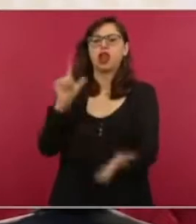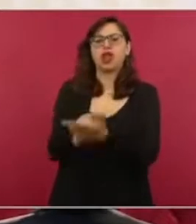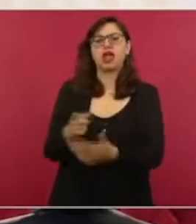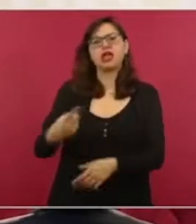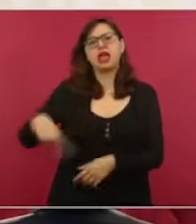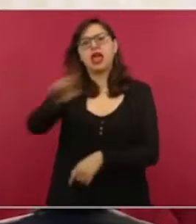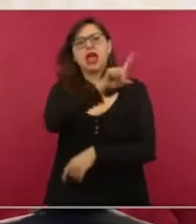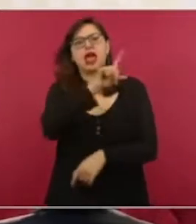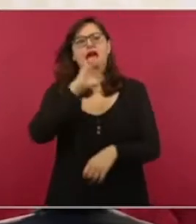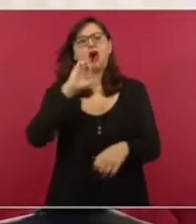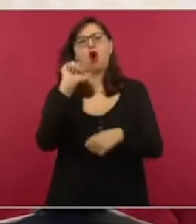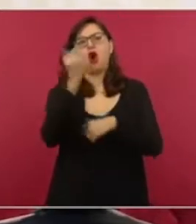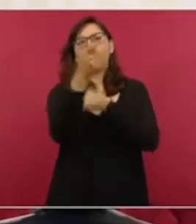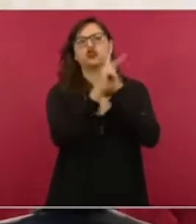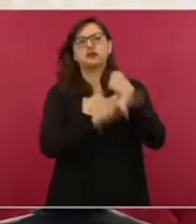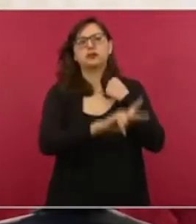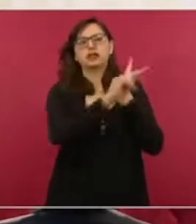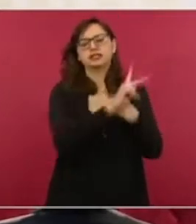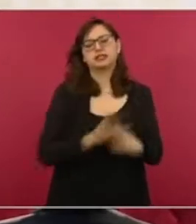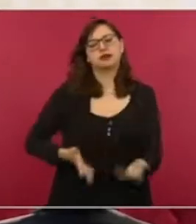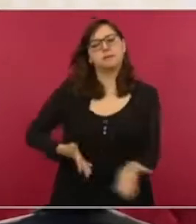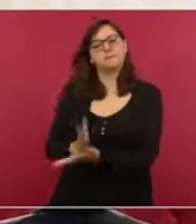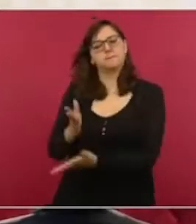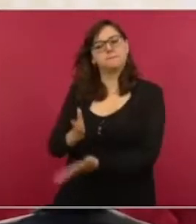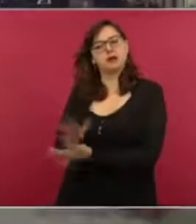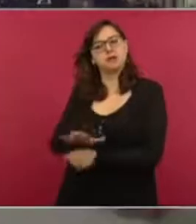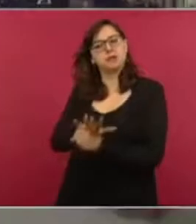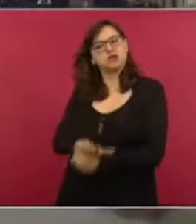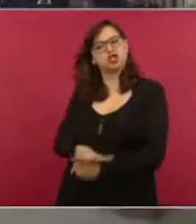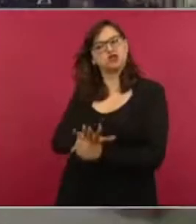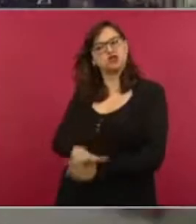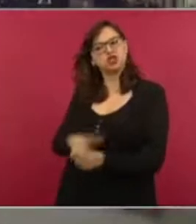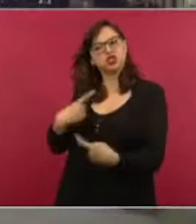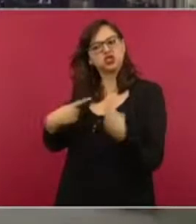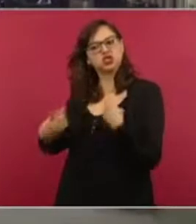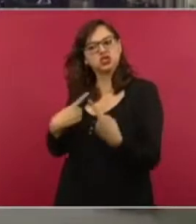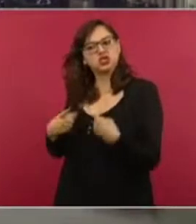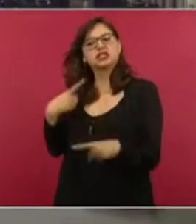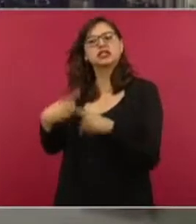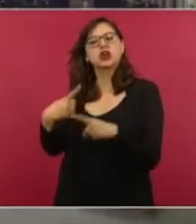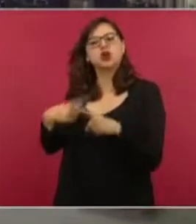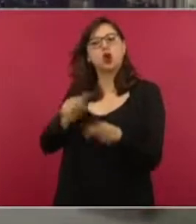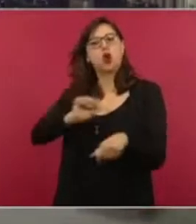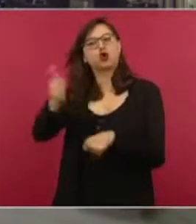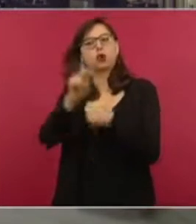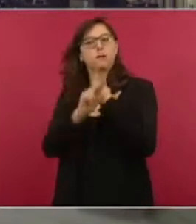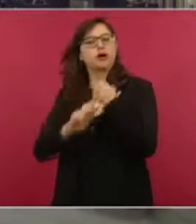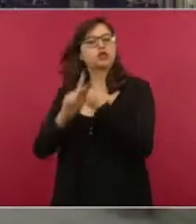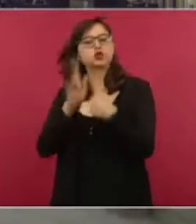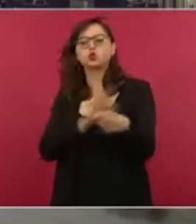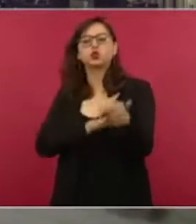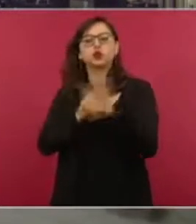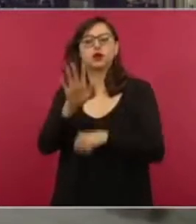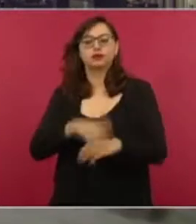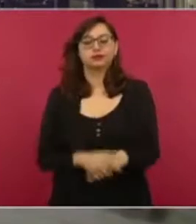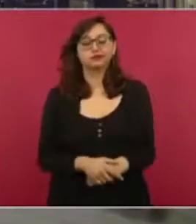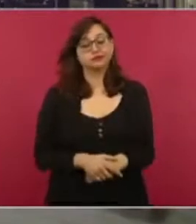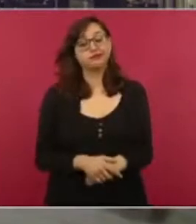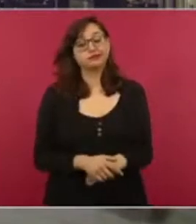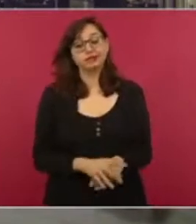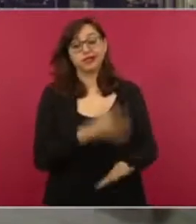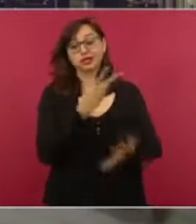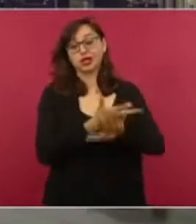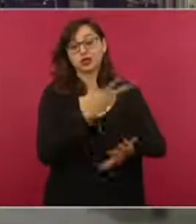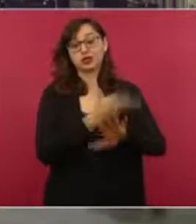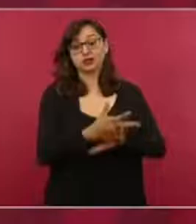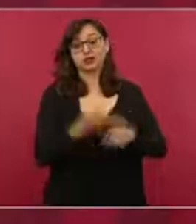un momento en contra de la reforma eléctrica. Gracias. Básicamente Estados Unidos, el gobierno de Estados Unidos, me consta, pues han